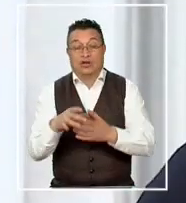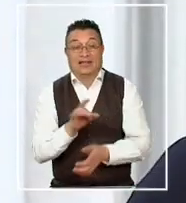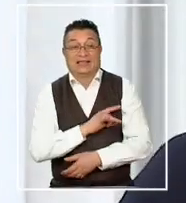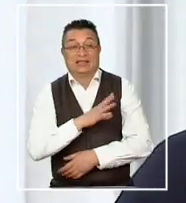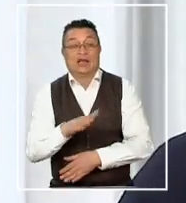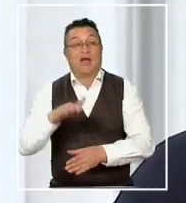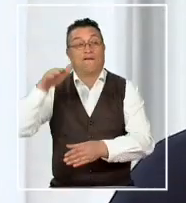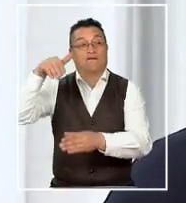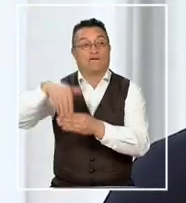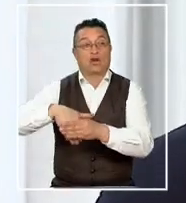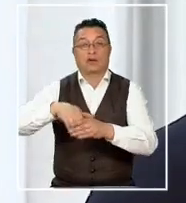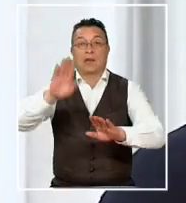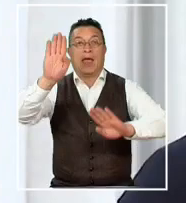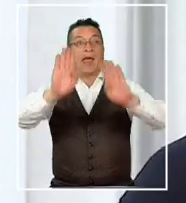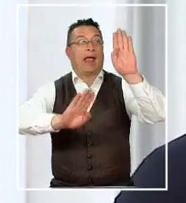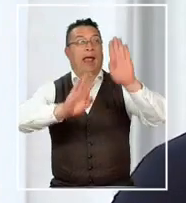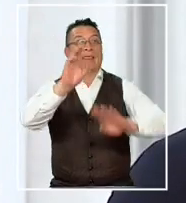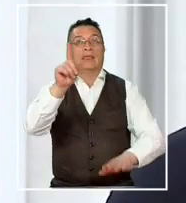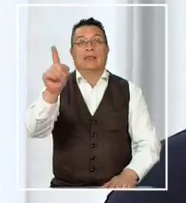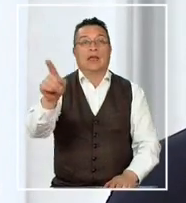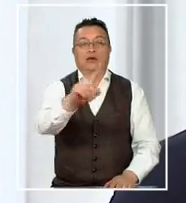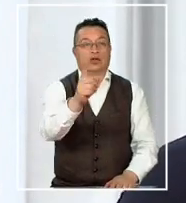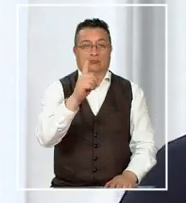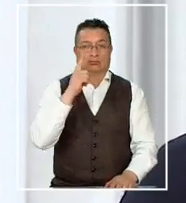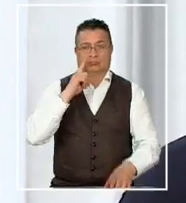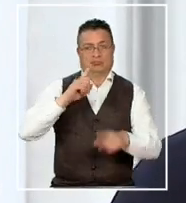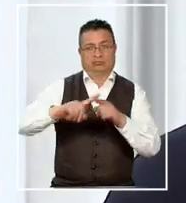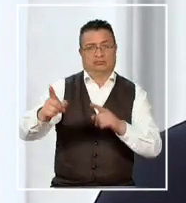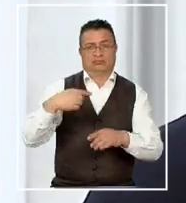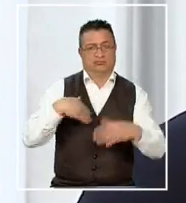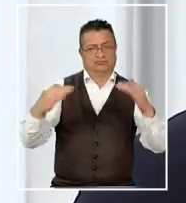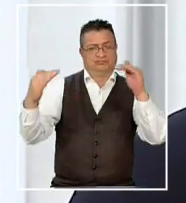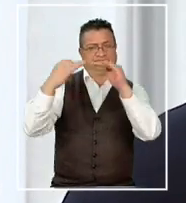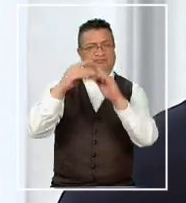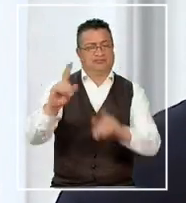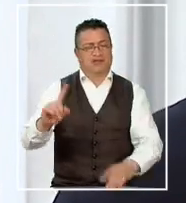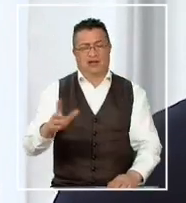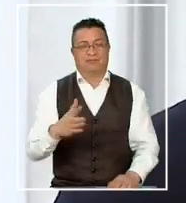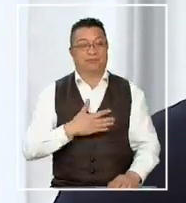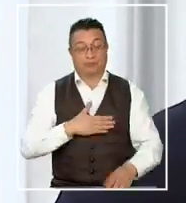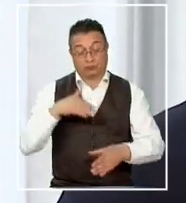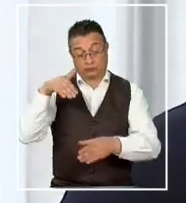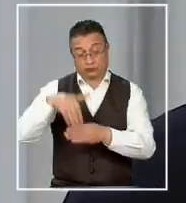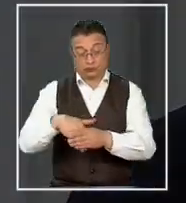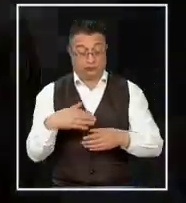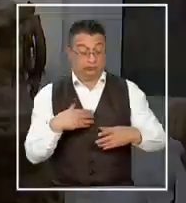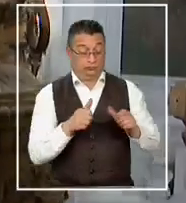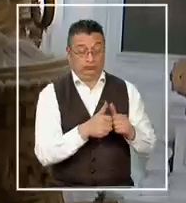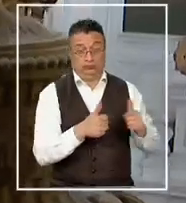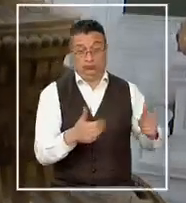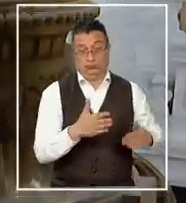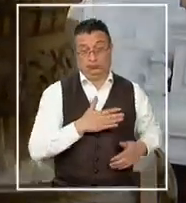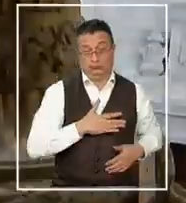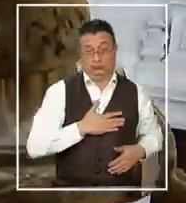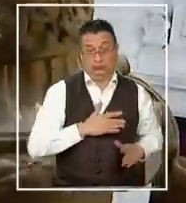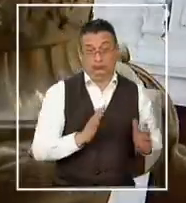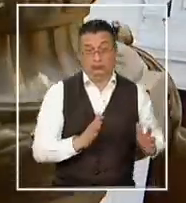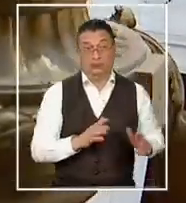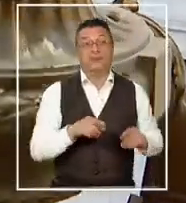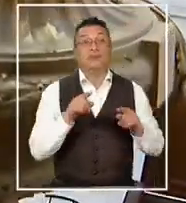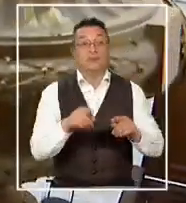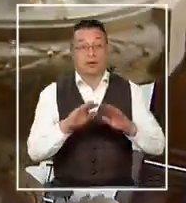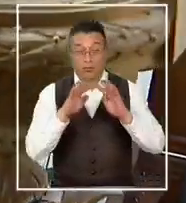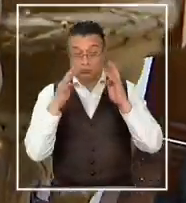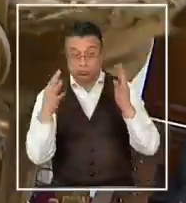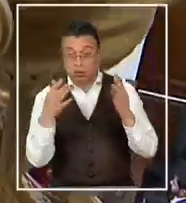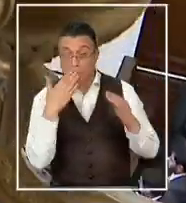voten por candidatos que ellos no consideran los más adecuados. Nosotros vamos a votar por nuestros consejeros. En este primer pleno también se